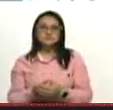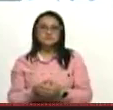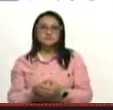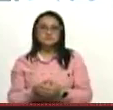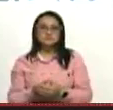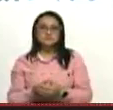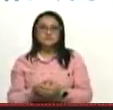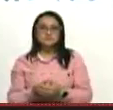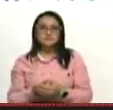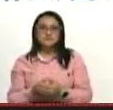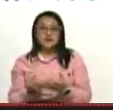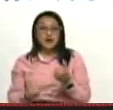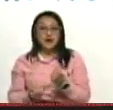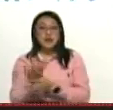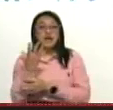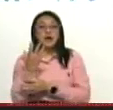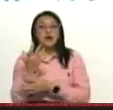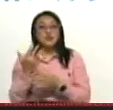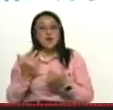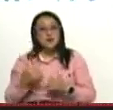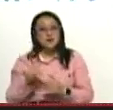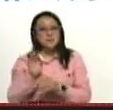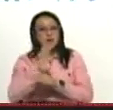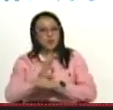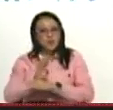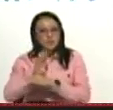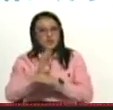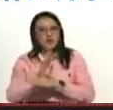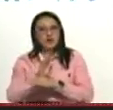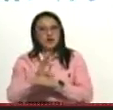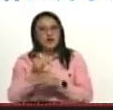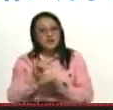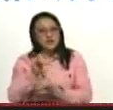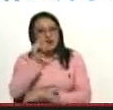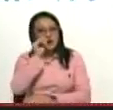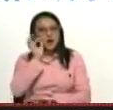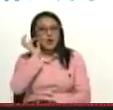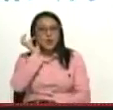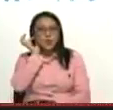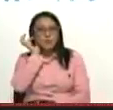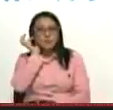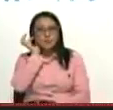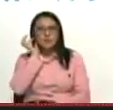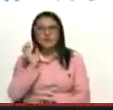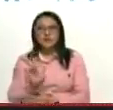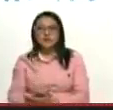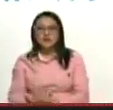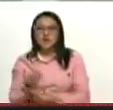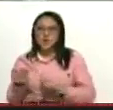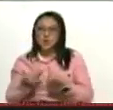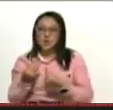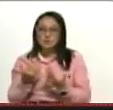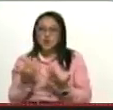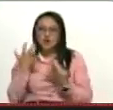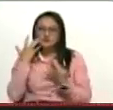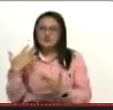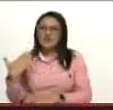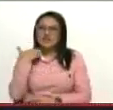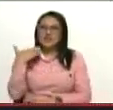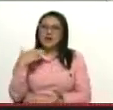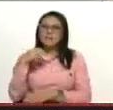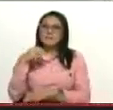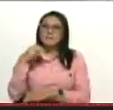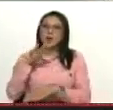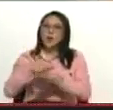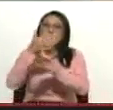para crear una hija para criar una hija y un hijo que no se vean afectados por